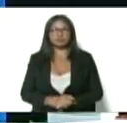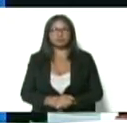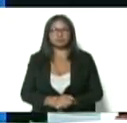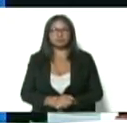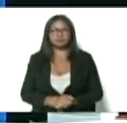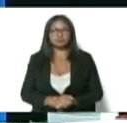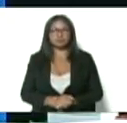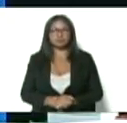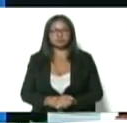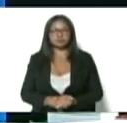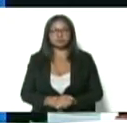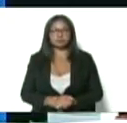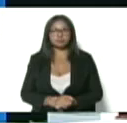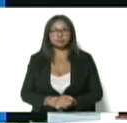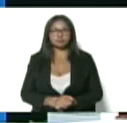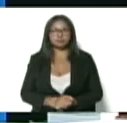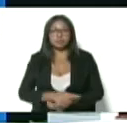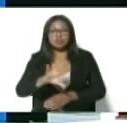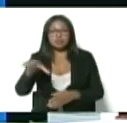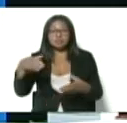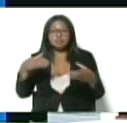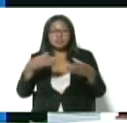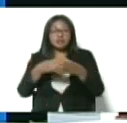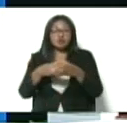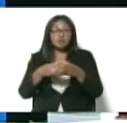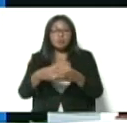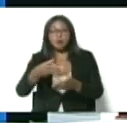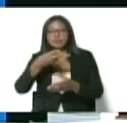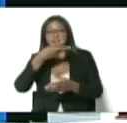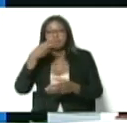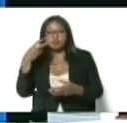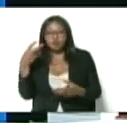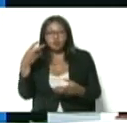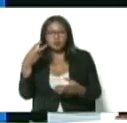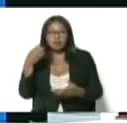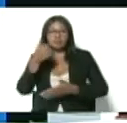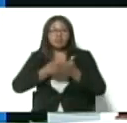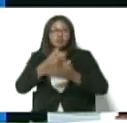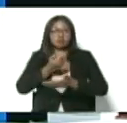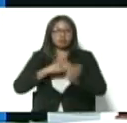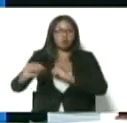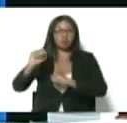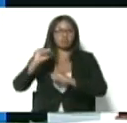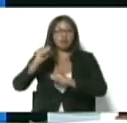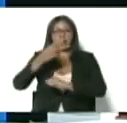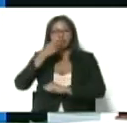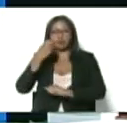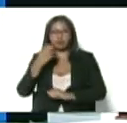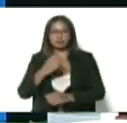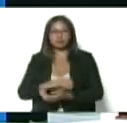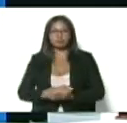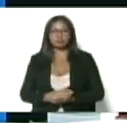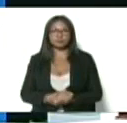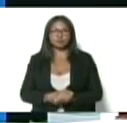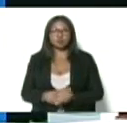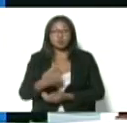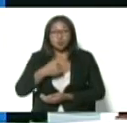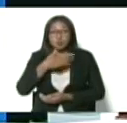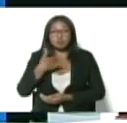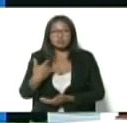de la comisión de las drogas de la lucha contra las drogas yo quisiera